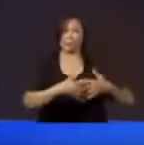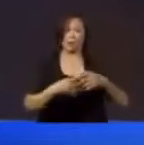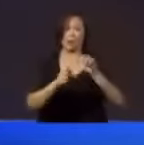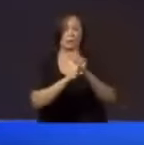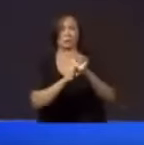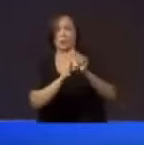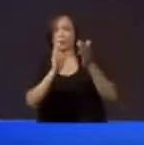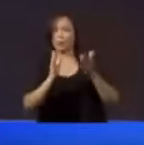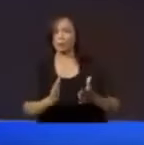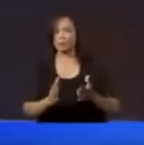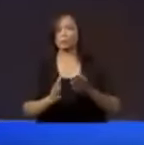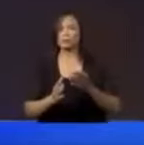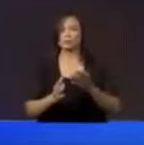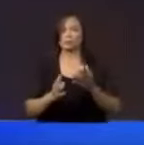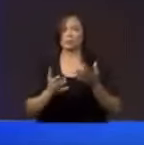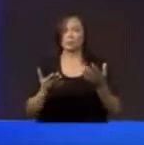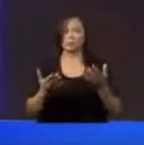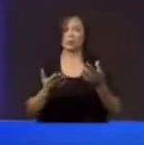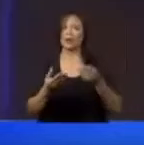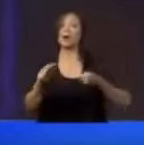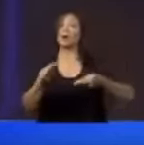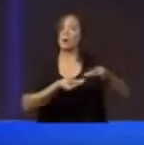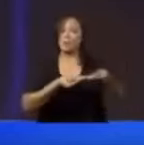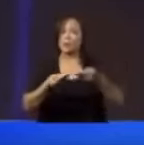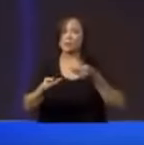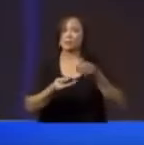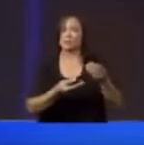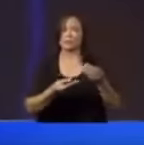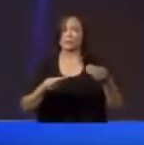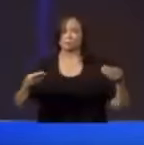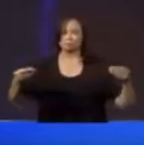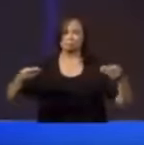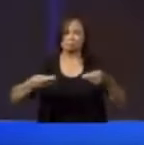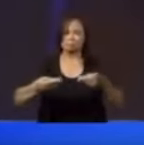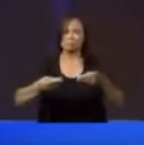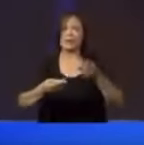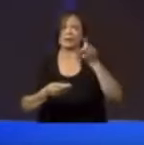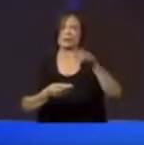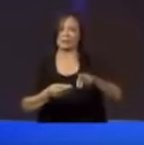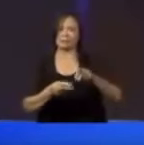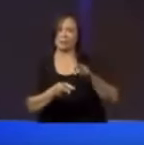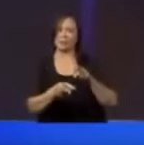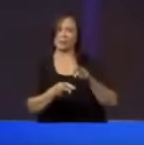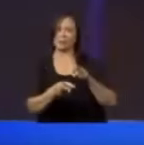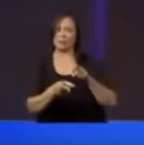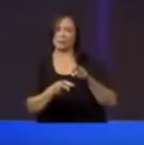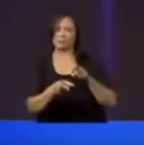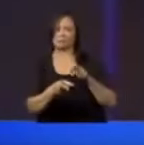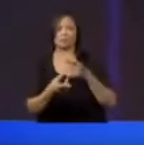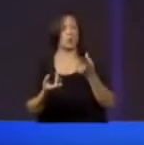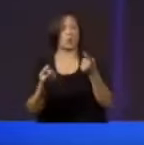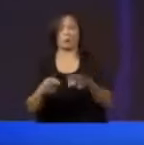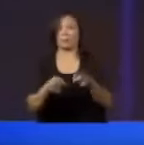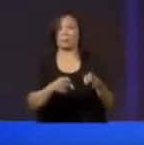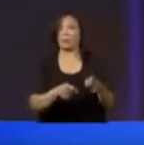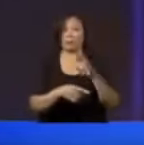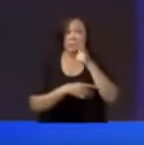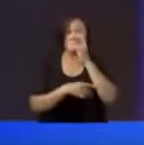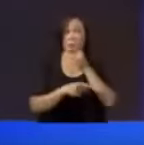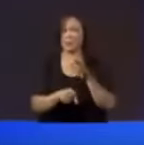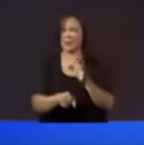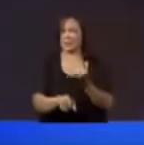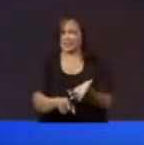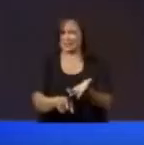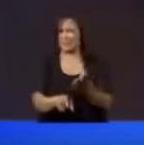los trabajadores, a los comercios, en la justa medida que tributa. Y no es lo que está pasando en la